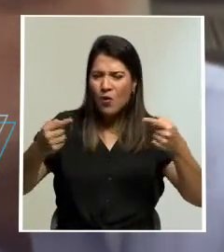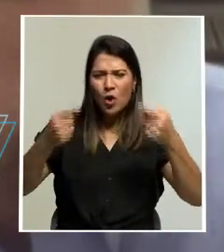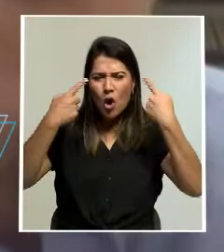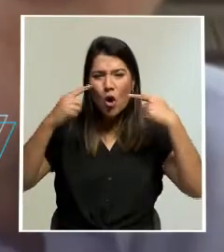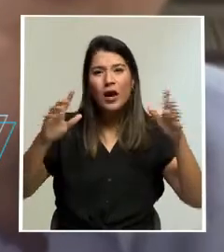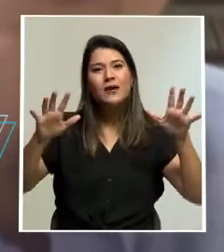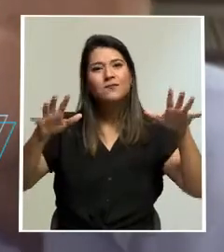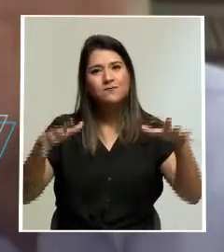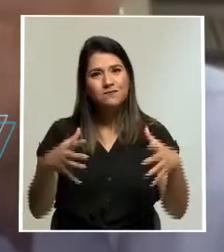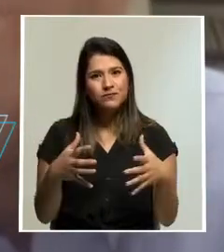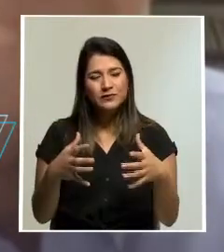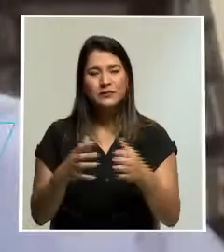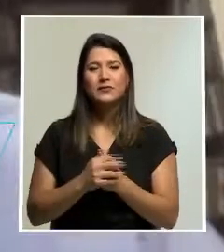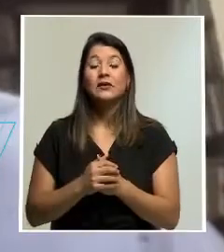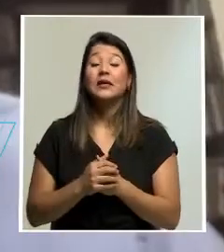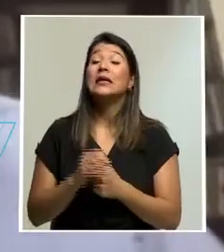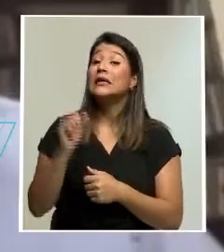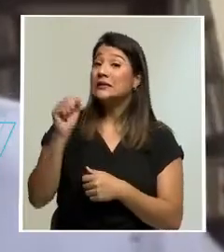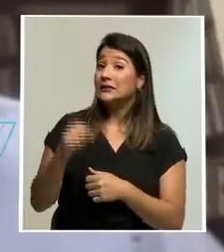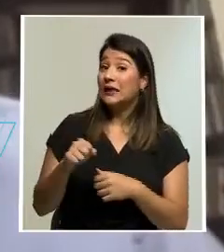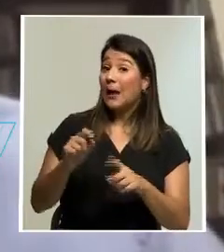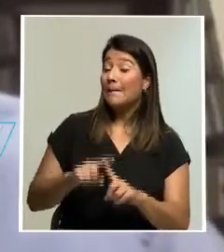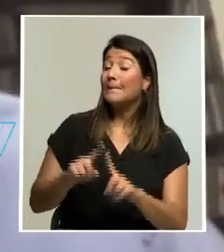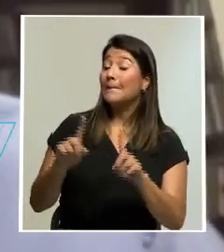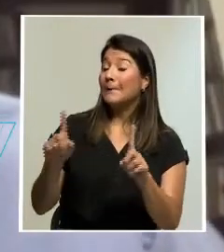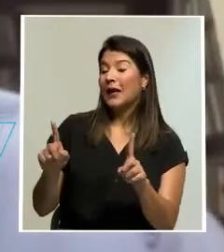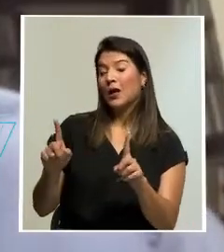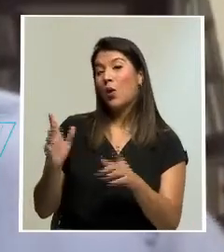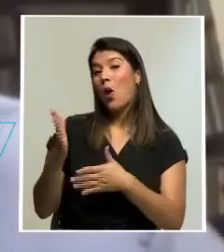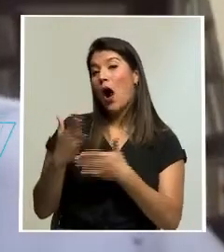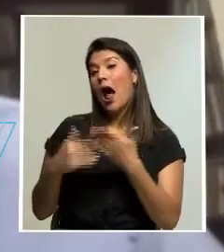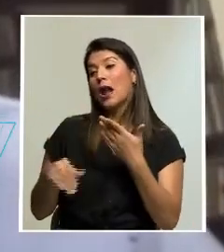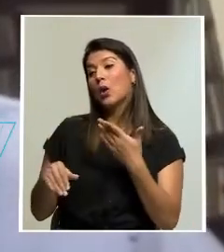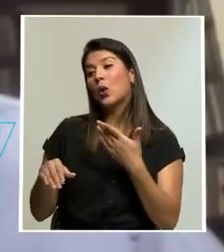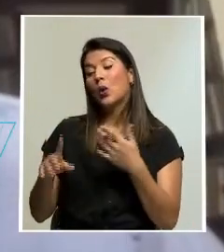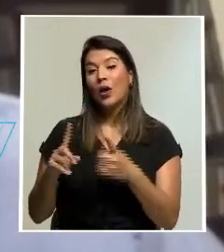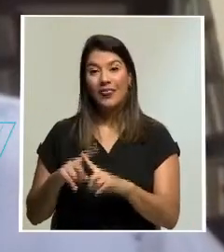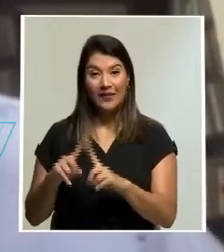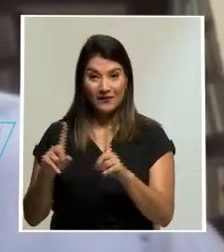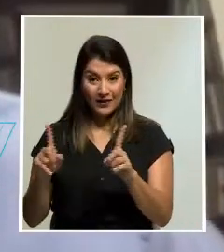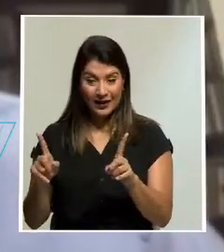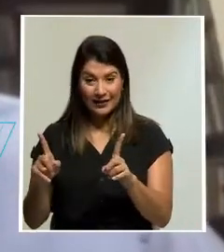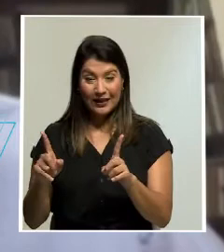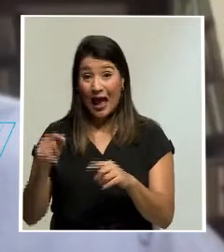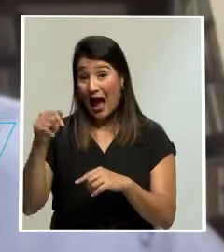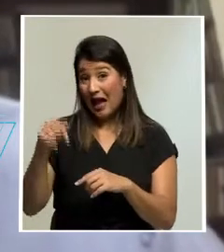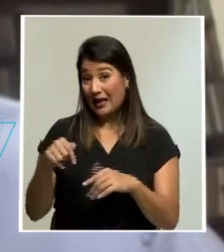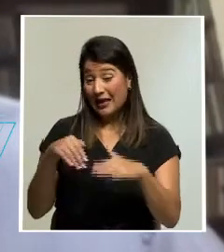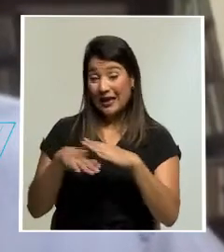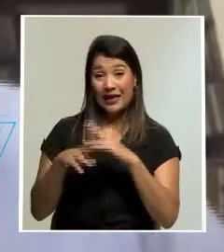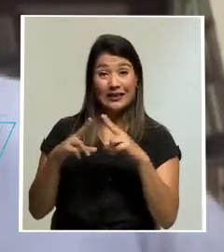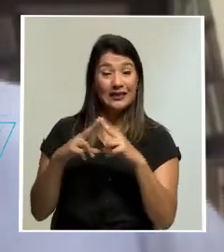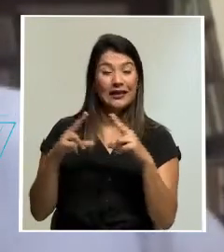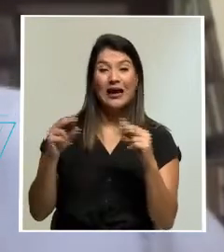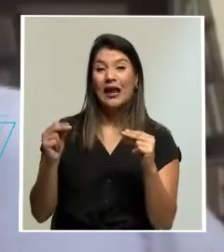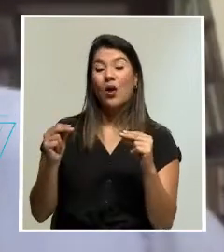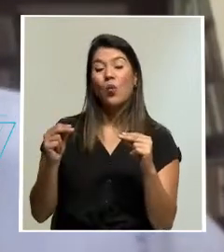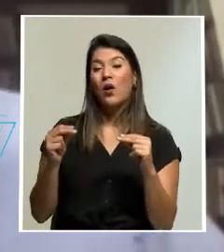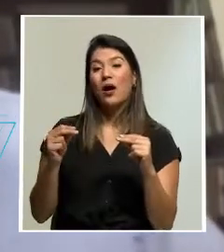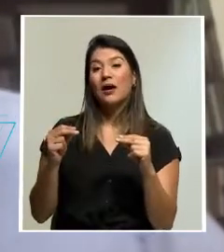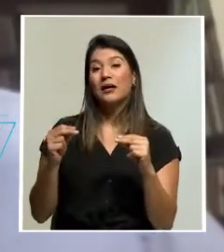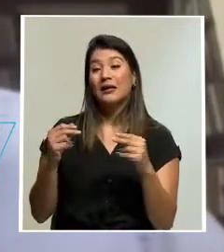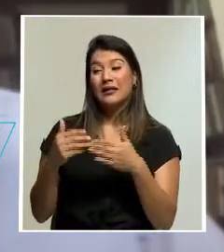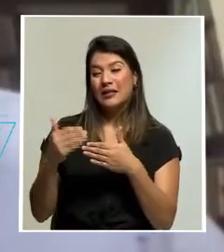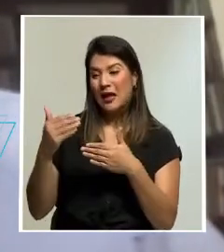Sí, aunque hay que hacer también una distinción o una precisión. Aquí no estamos después